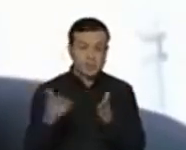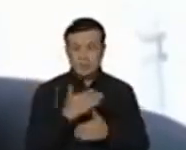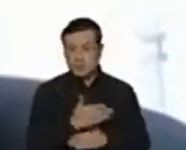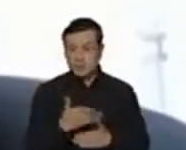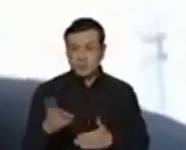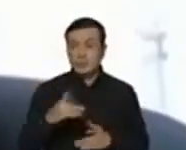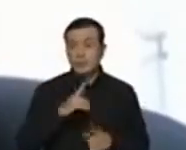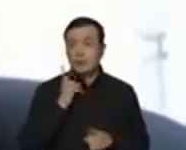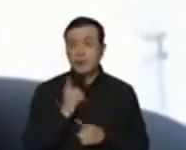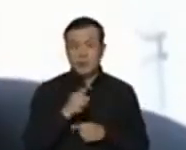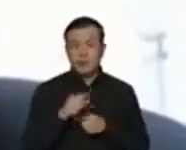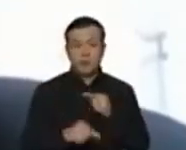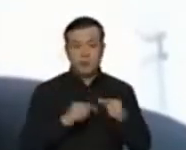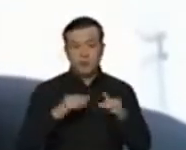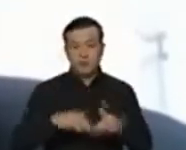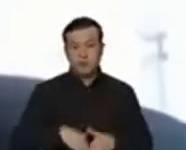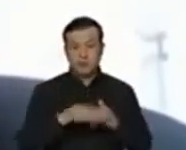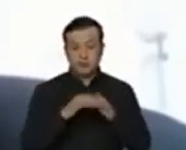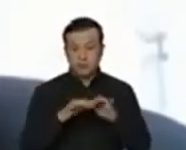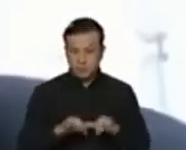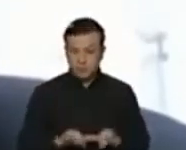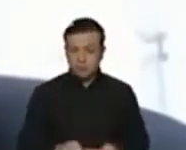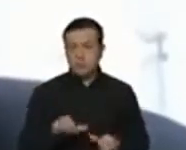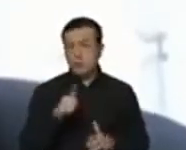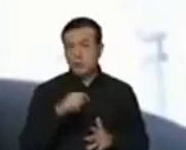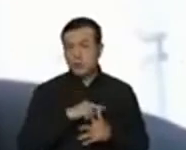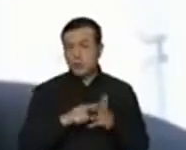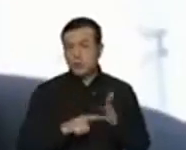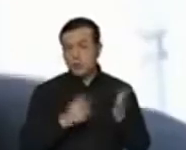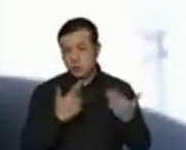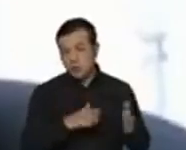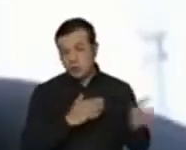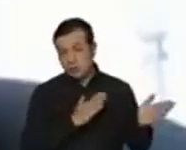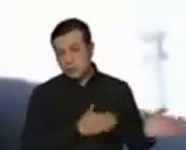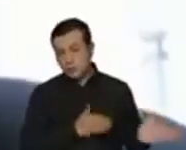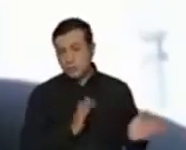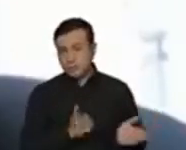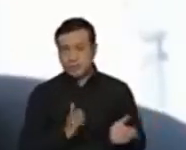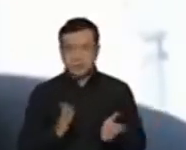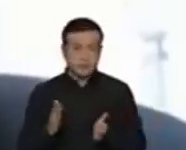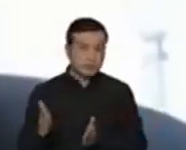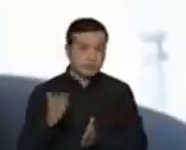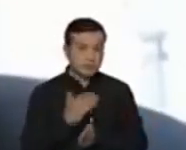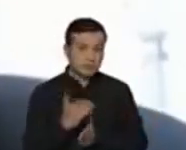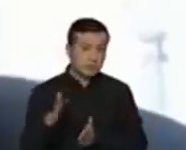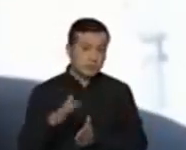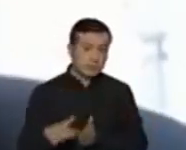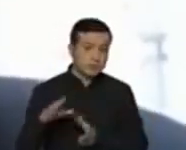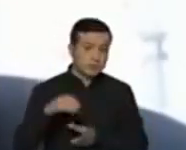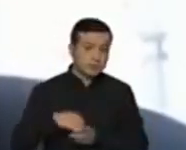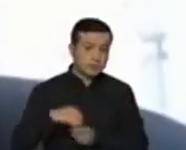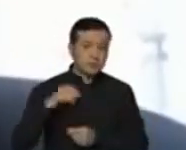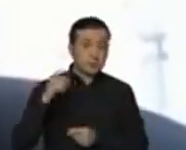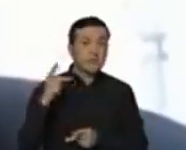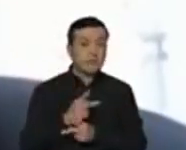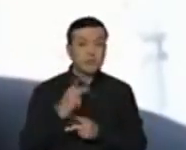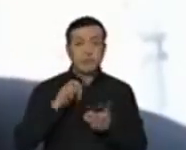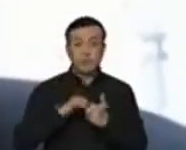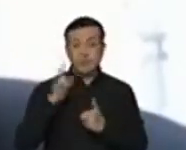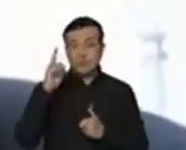forma se están reactivando y otros que inclusive pues en la pandemia pues también ha tenido oportunidades